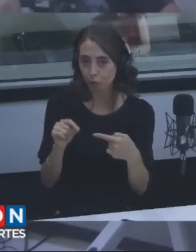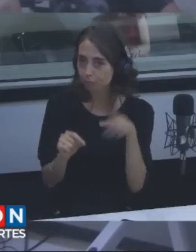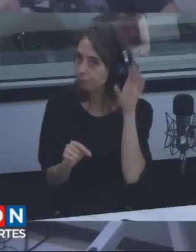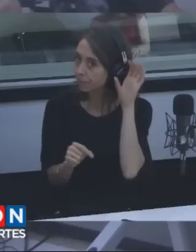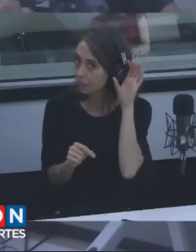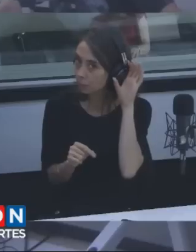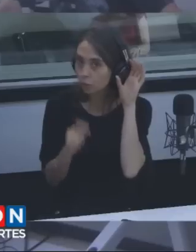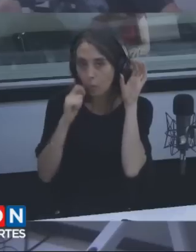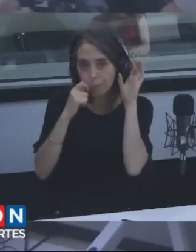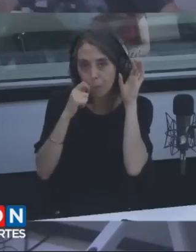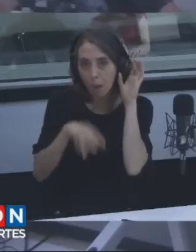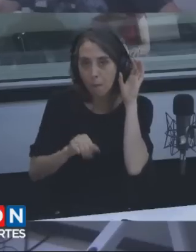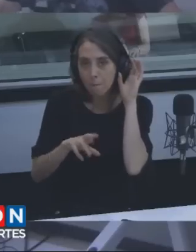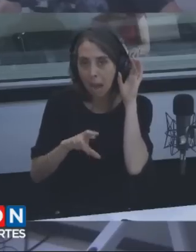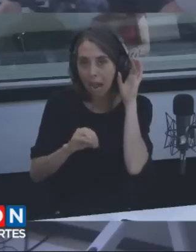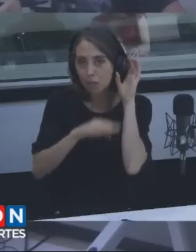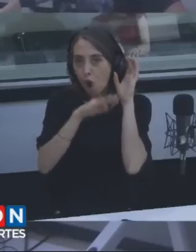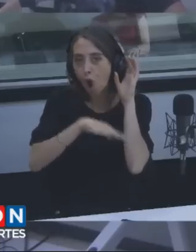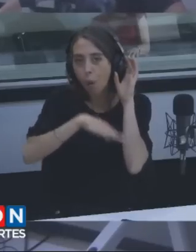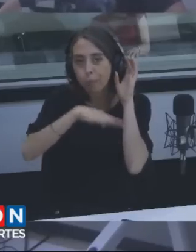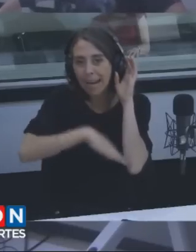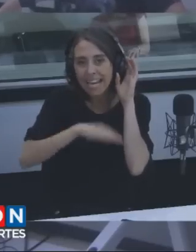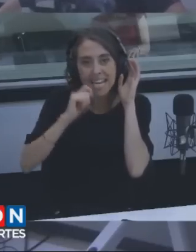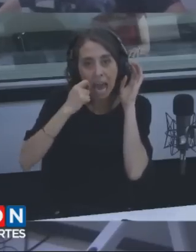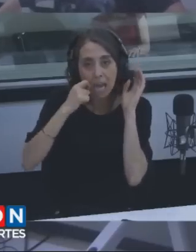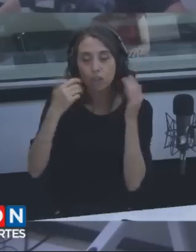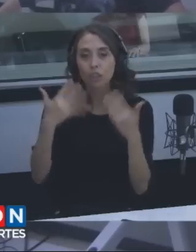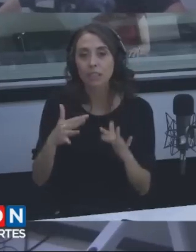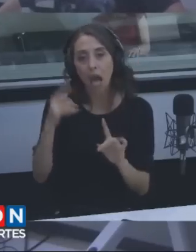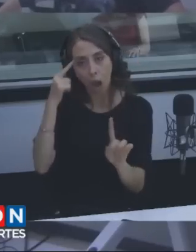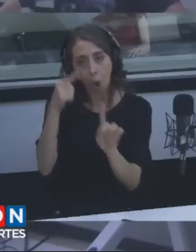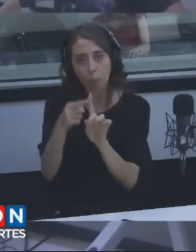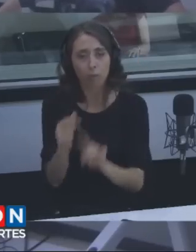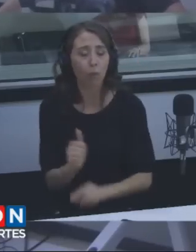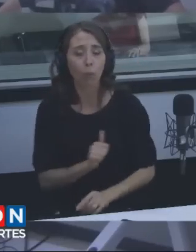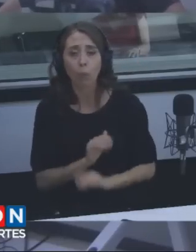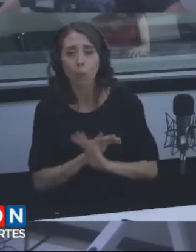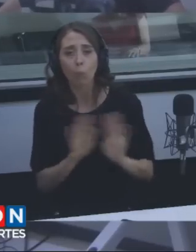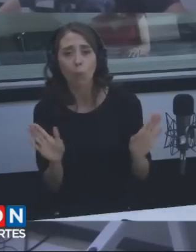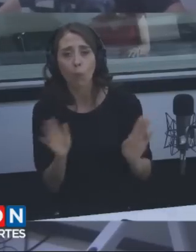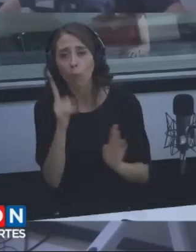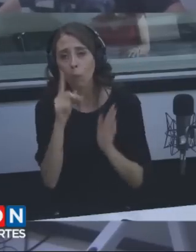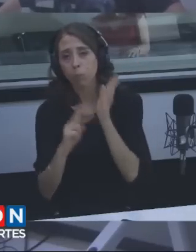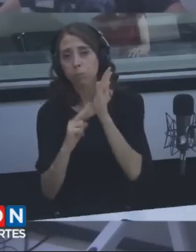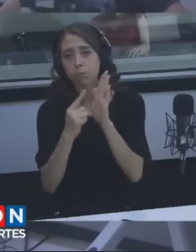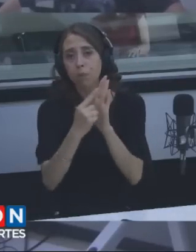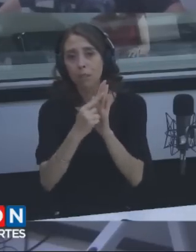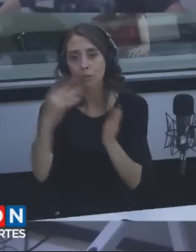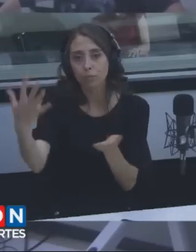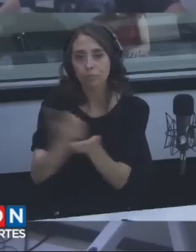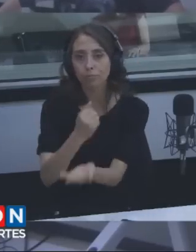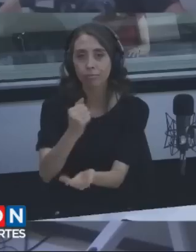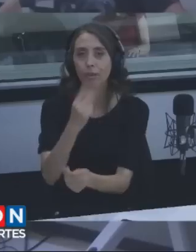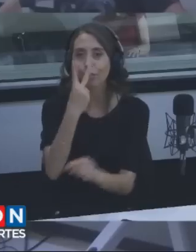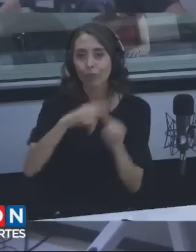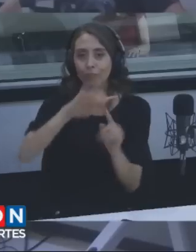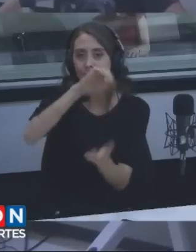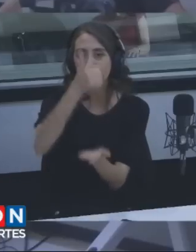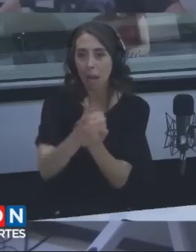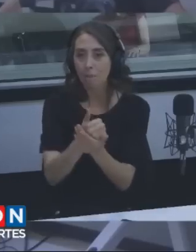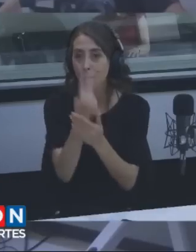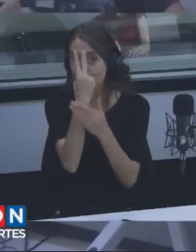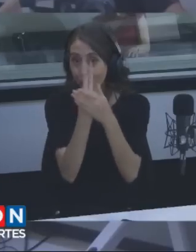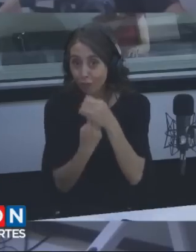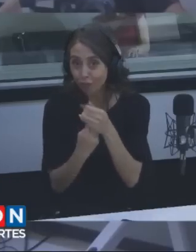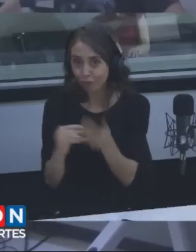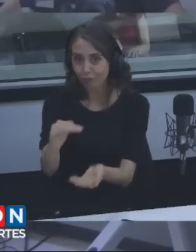Escuchemos al enano, a Diego Mario, hablando precisamente que ya se cumplió el objetivo, que solamente falta un paso más para obtener este bicampeonato soñado acá en San